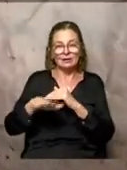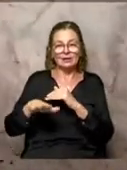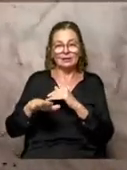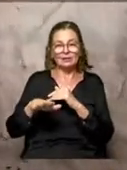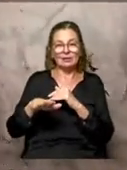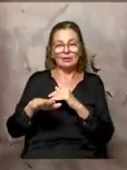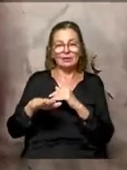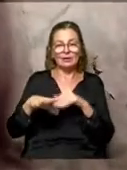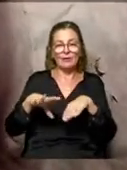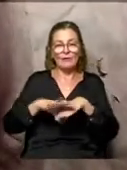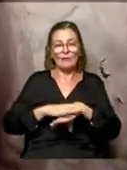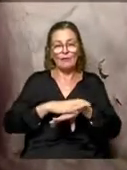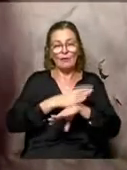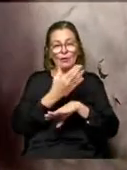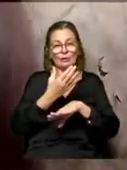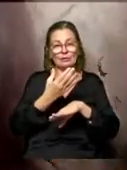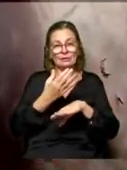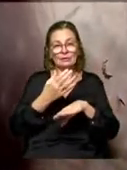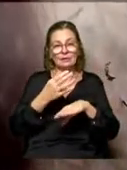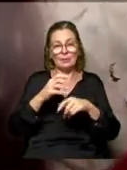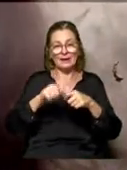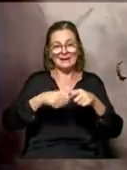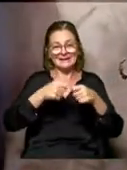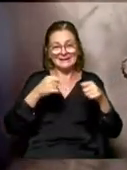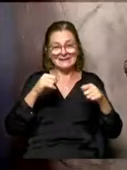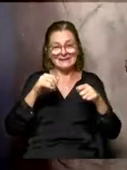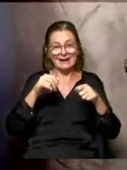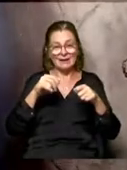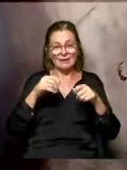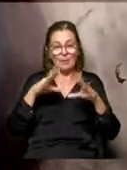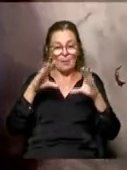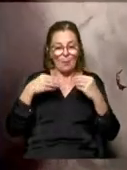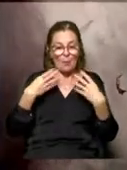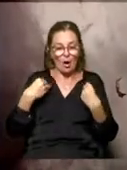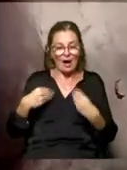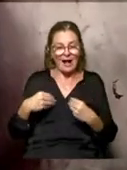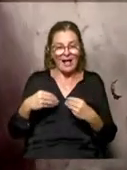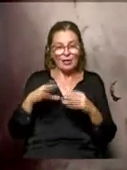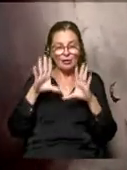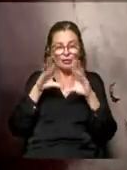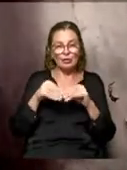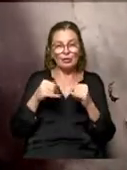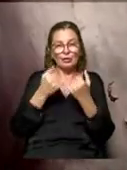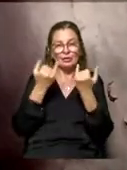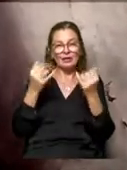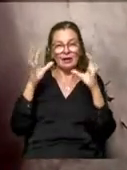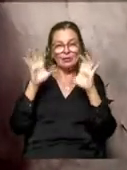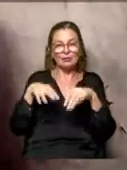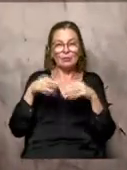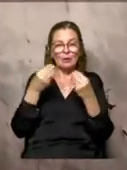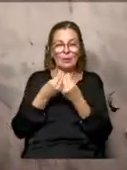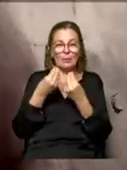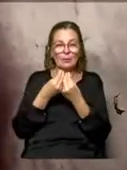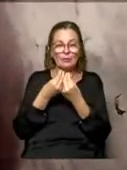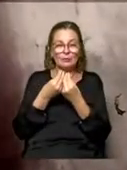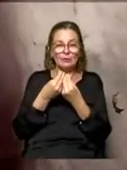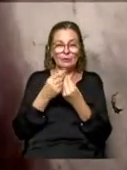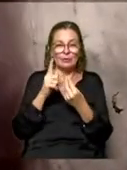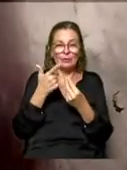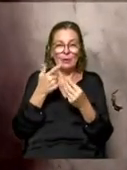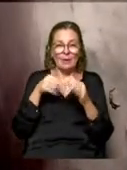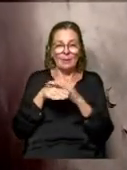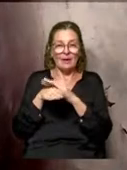tienen bota de lluvia, se le tiene que poner nylon para que no se mojen tanto. Los días que llueven intensamente, no directamente, no